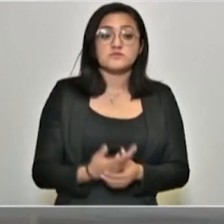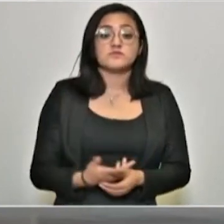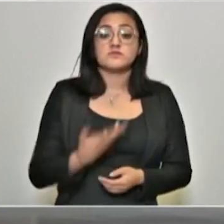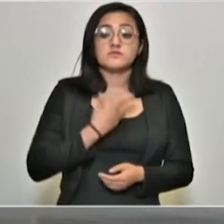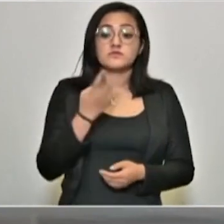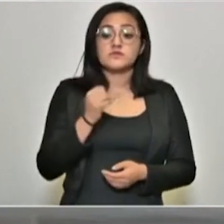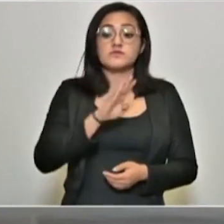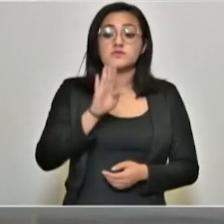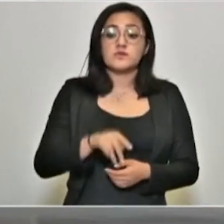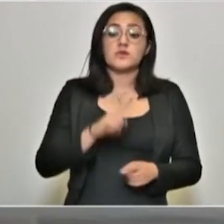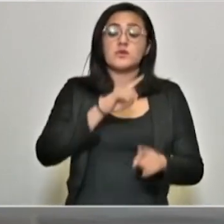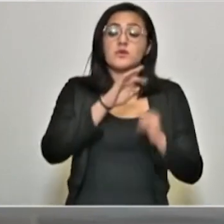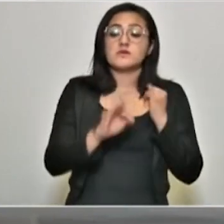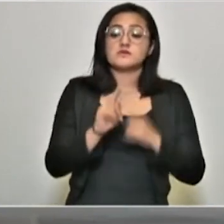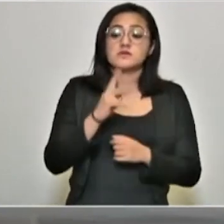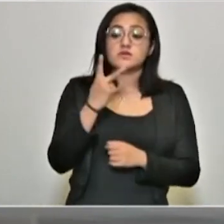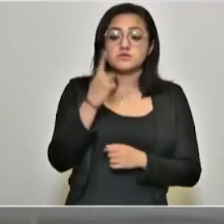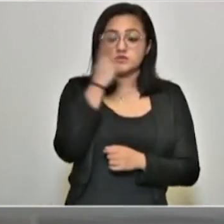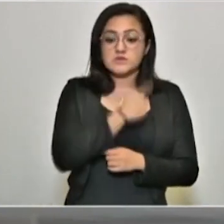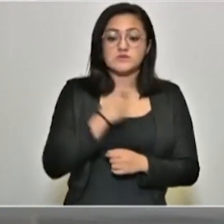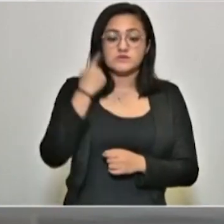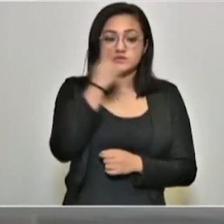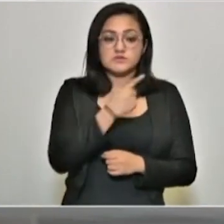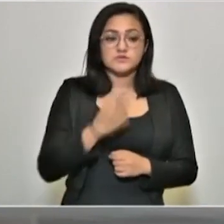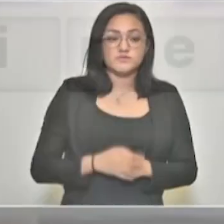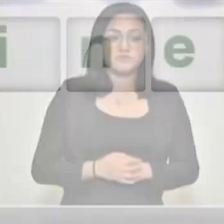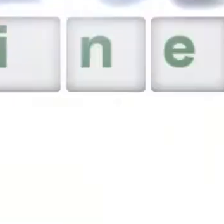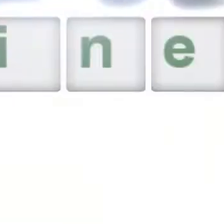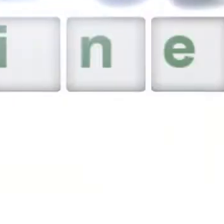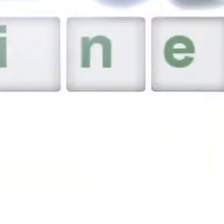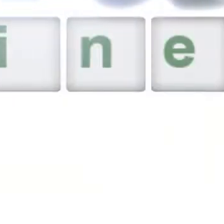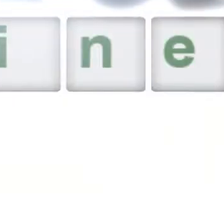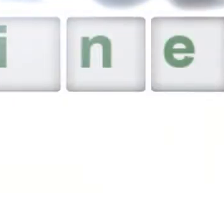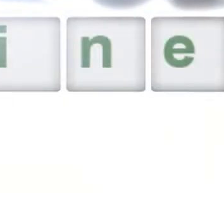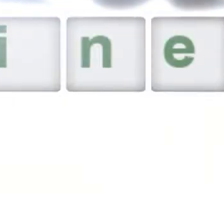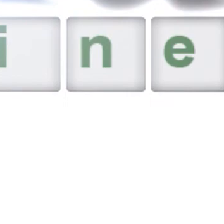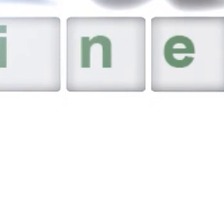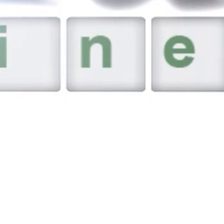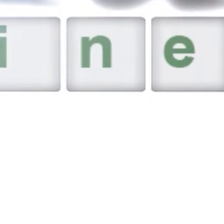teniendo 9 defunciones en las últimas 72 horas. Es cuanto, gobernador.